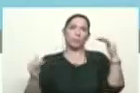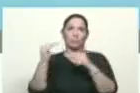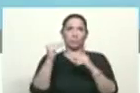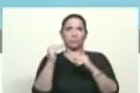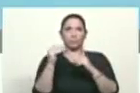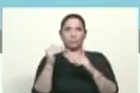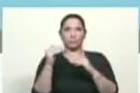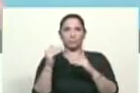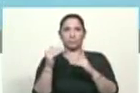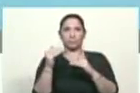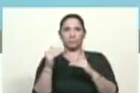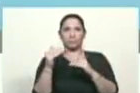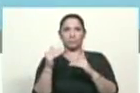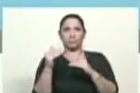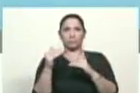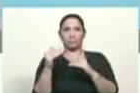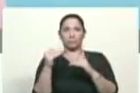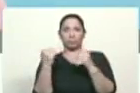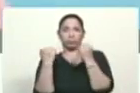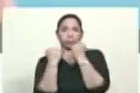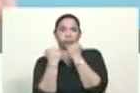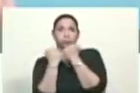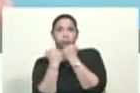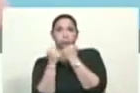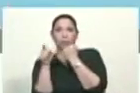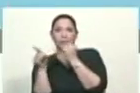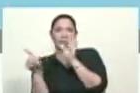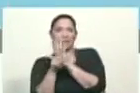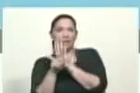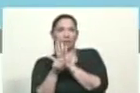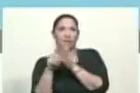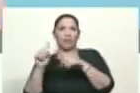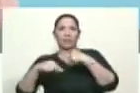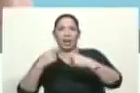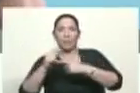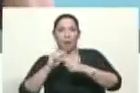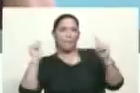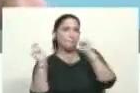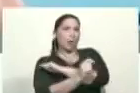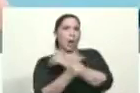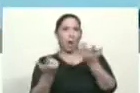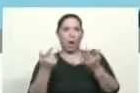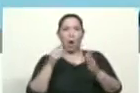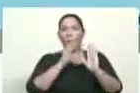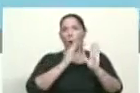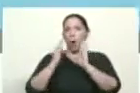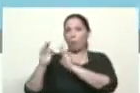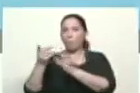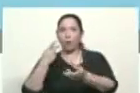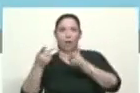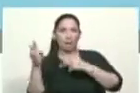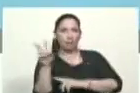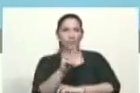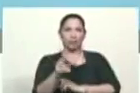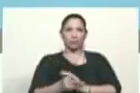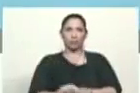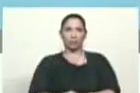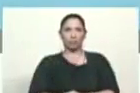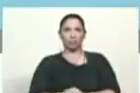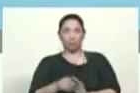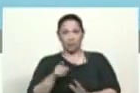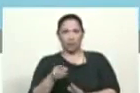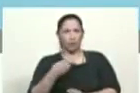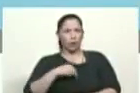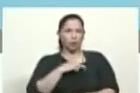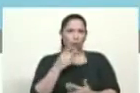para atrincherarse en esa legitimidad y subvertir el orden político en Venezuela. En ese escenario estábamos